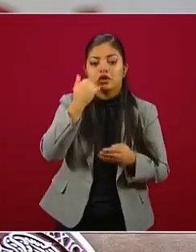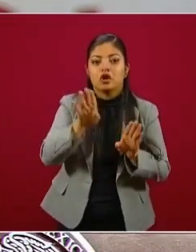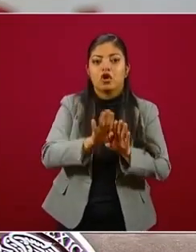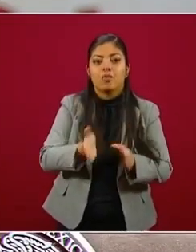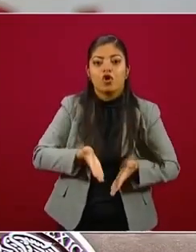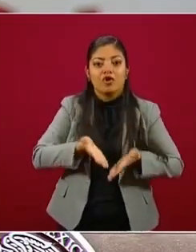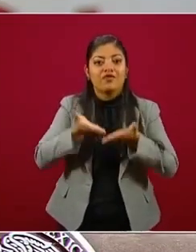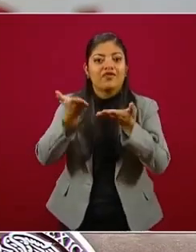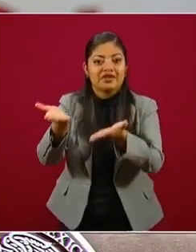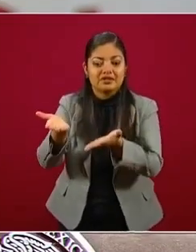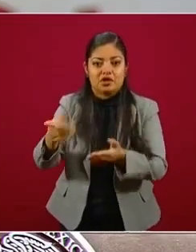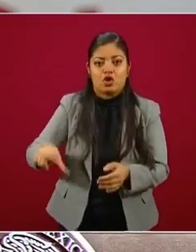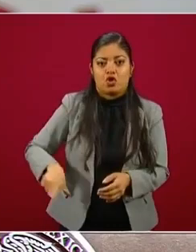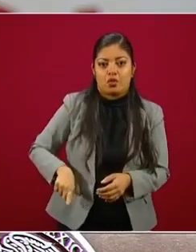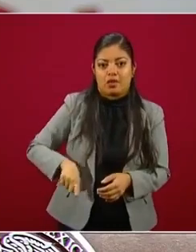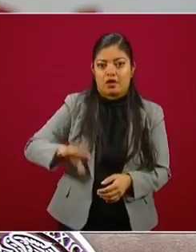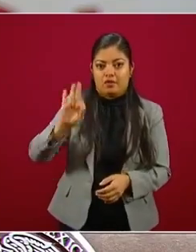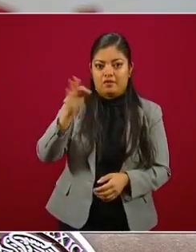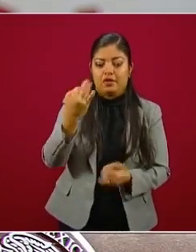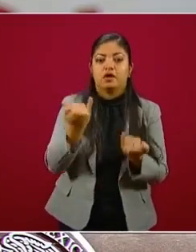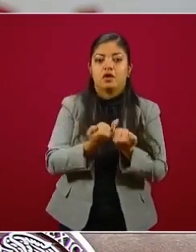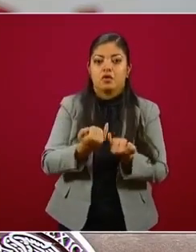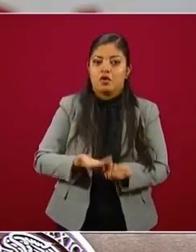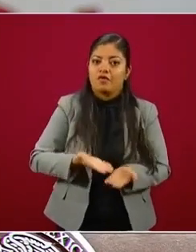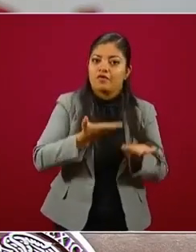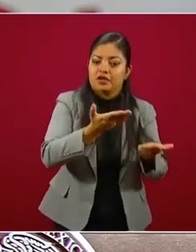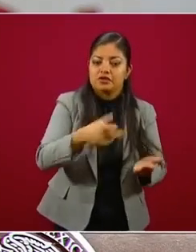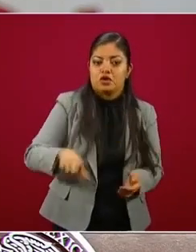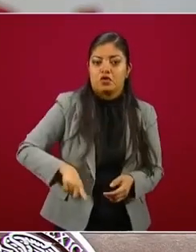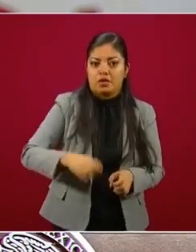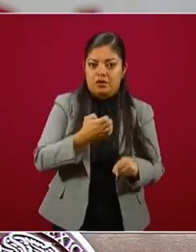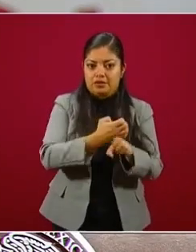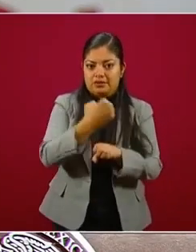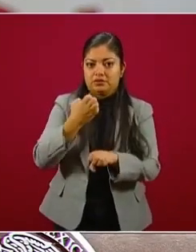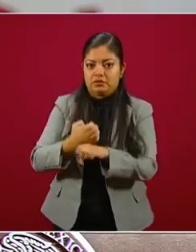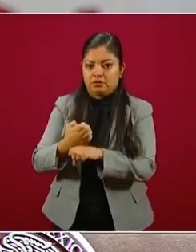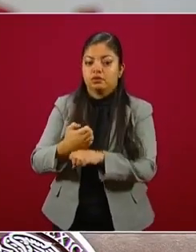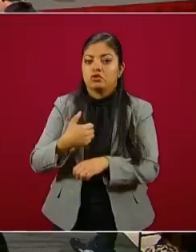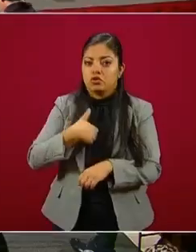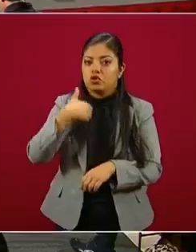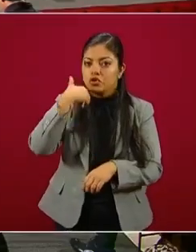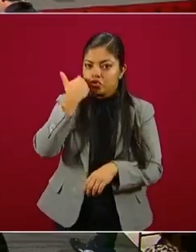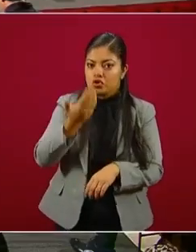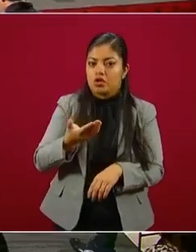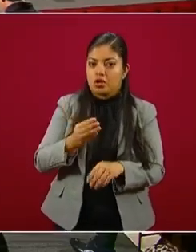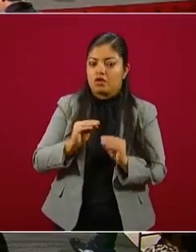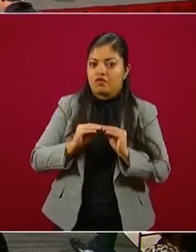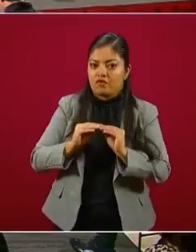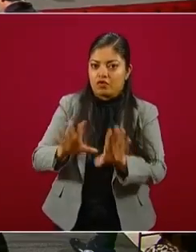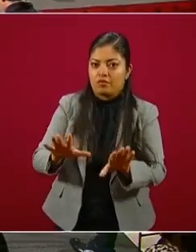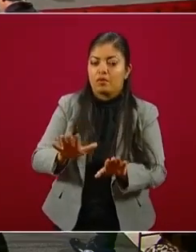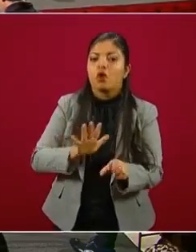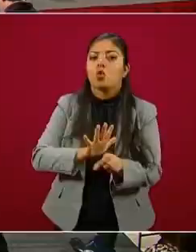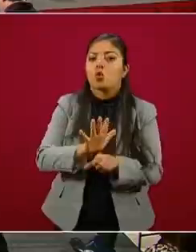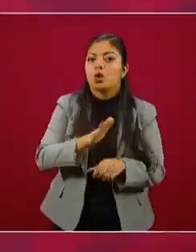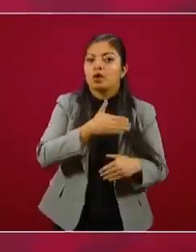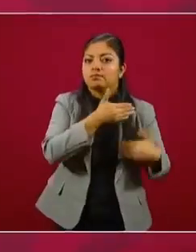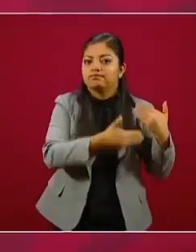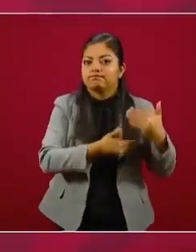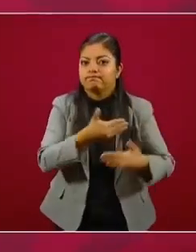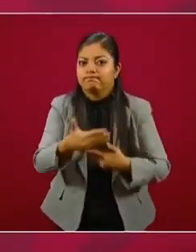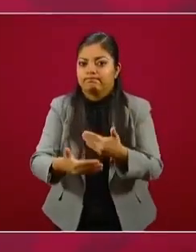gobierno federal y a los gobiernos estatales. Daré información de cuáles son los avances hasta este momento.